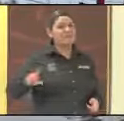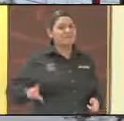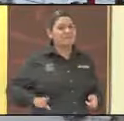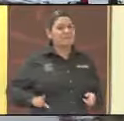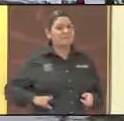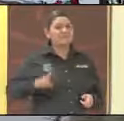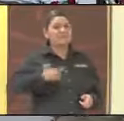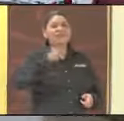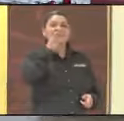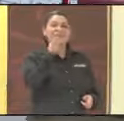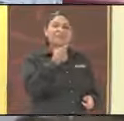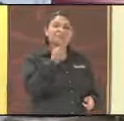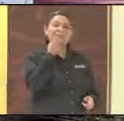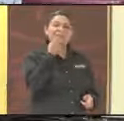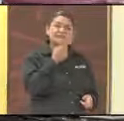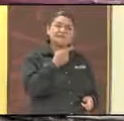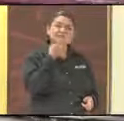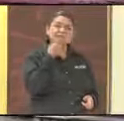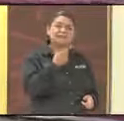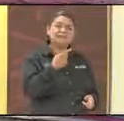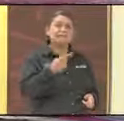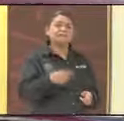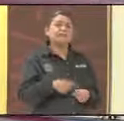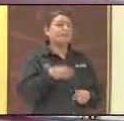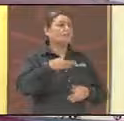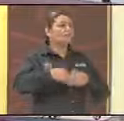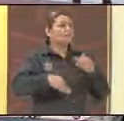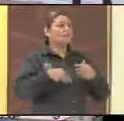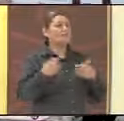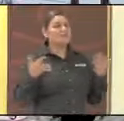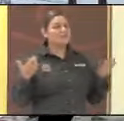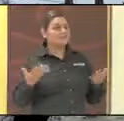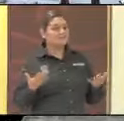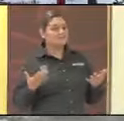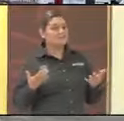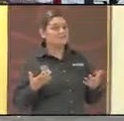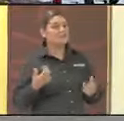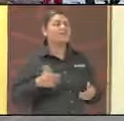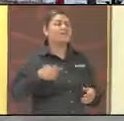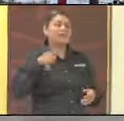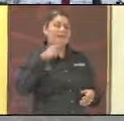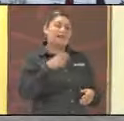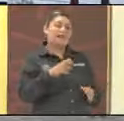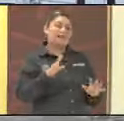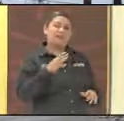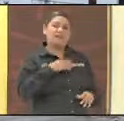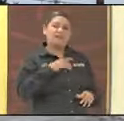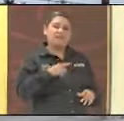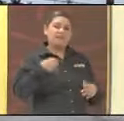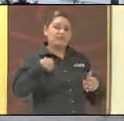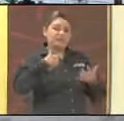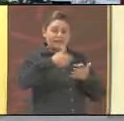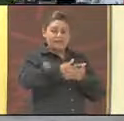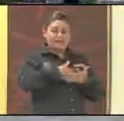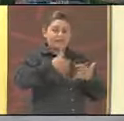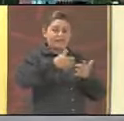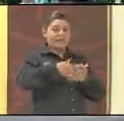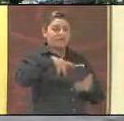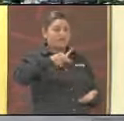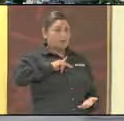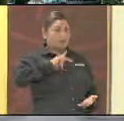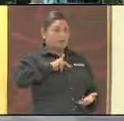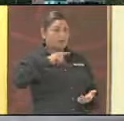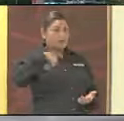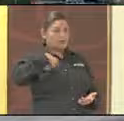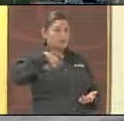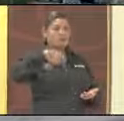estar informando de todo lo que hacemos. Y bueno, pues ahí está, esa es la draga de nosotros, la que compramos,